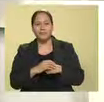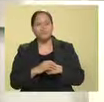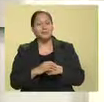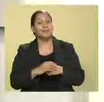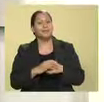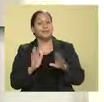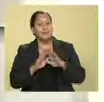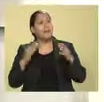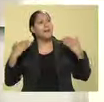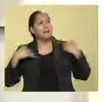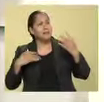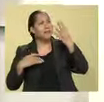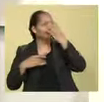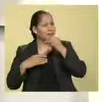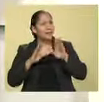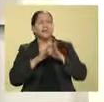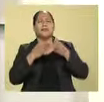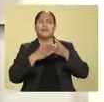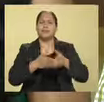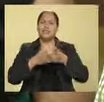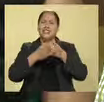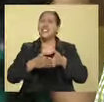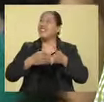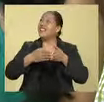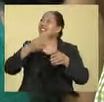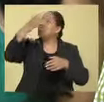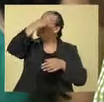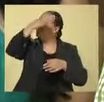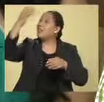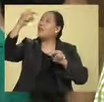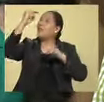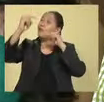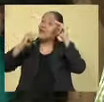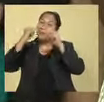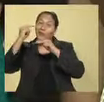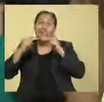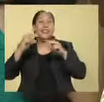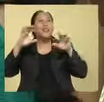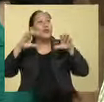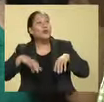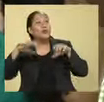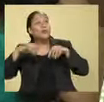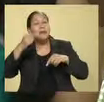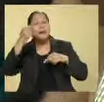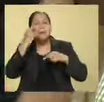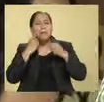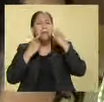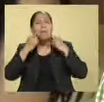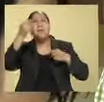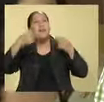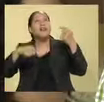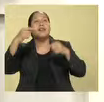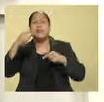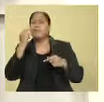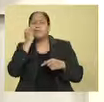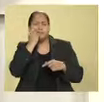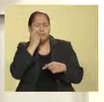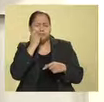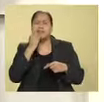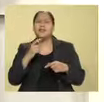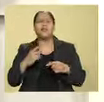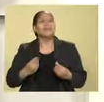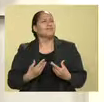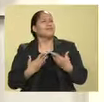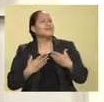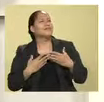Qué rico paseo por las trajineras. Digo, aunque el clima no estaba tan bueno, estaba lloviendo, no, pero qué rico, ¿no? Pero aún así se disfruta, Paula, sí. La verdad